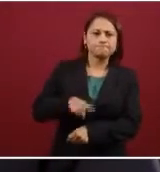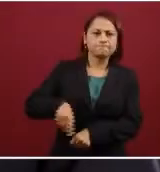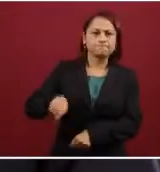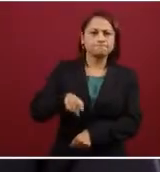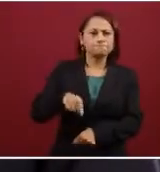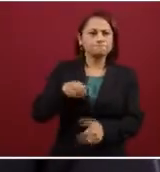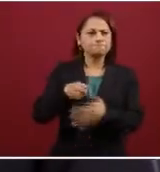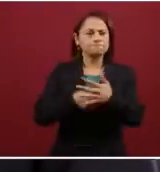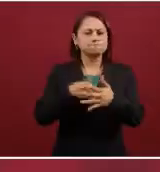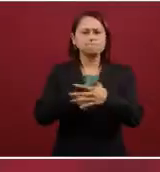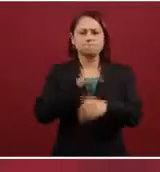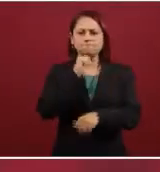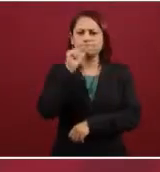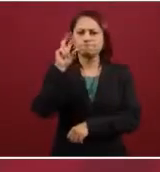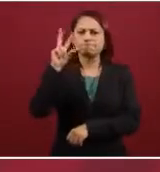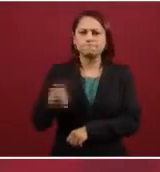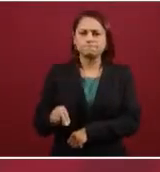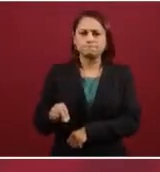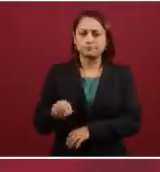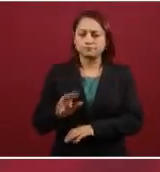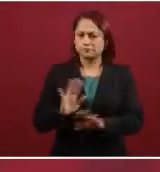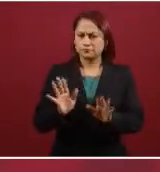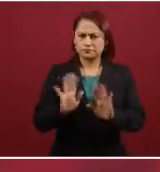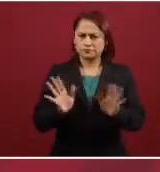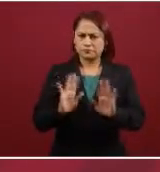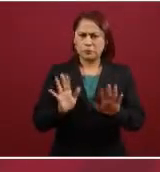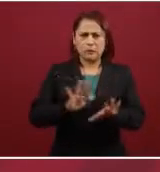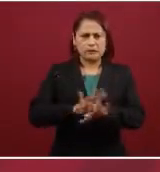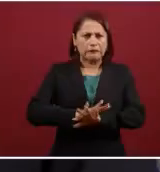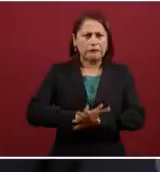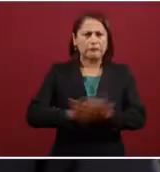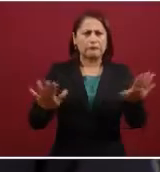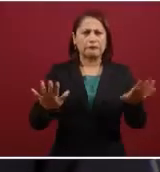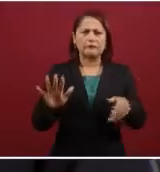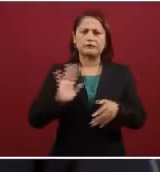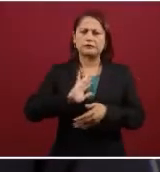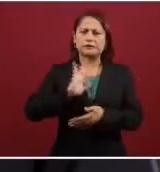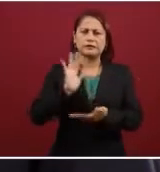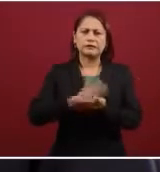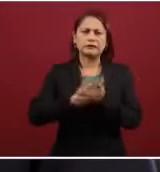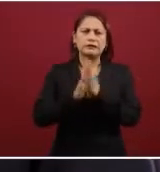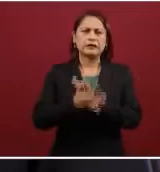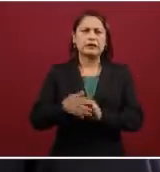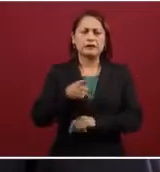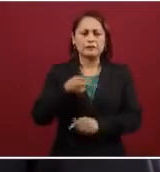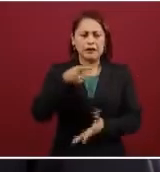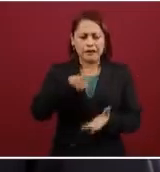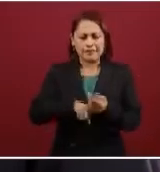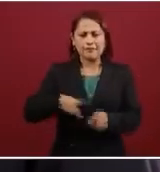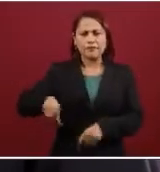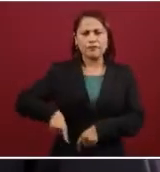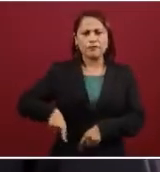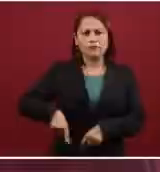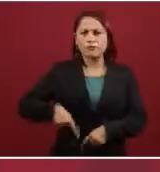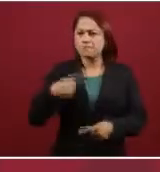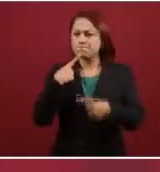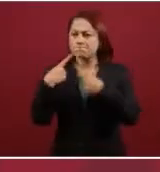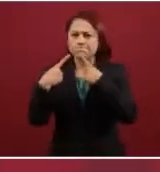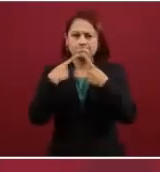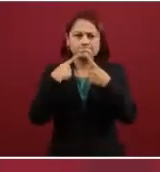No, hay debate al interior del gobierno. Yo escucho a todos